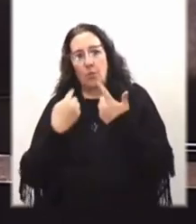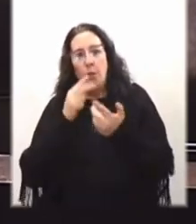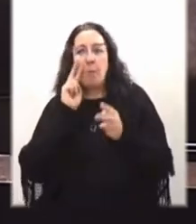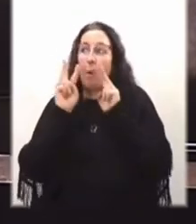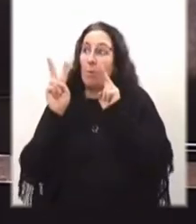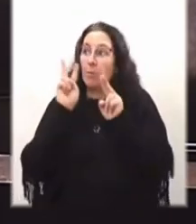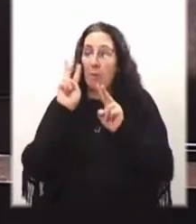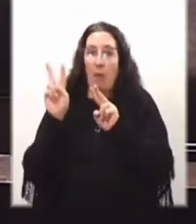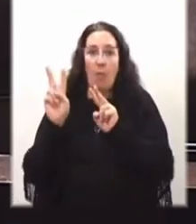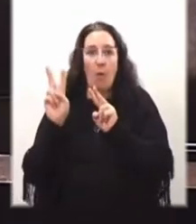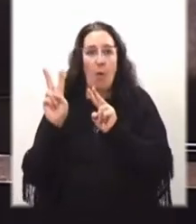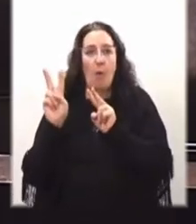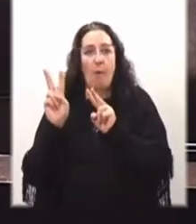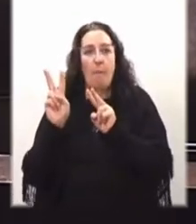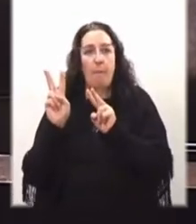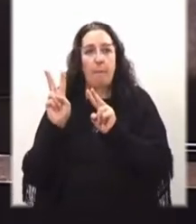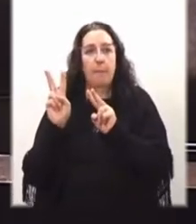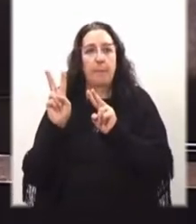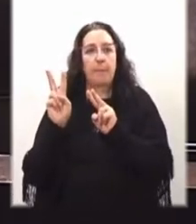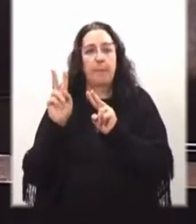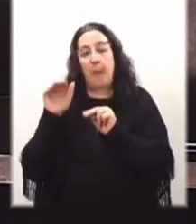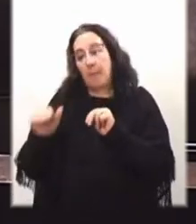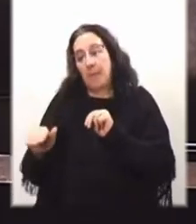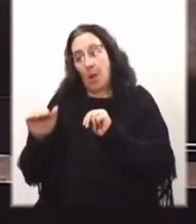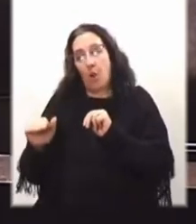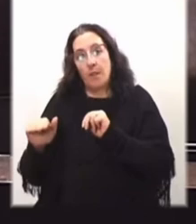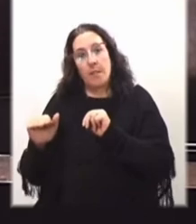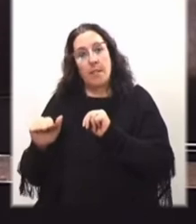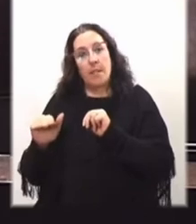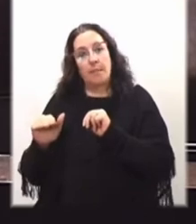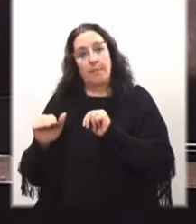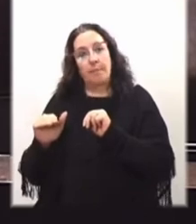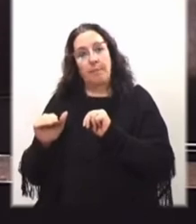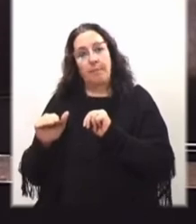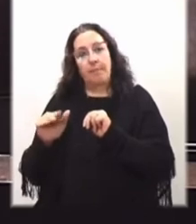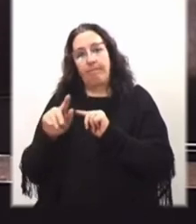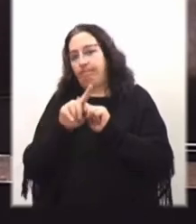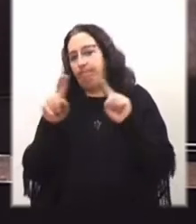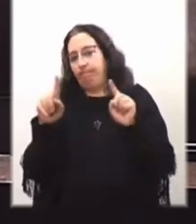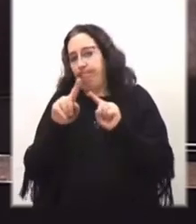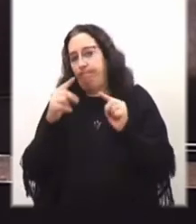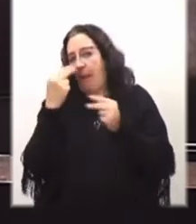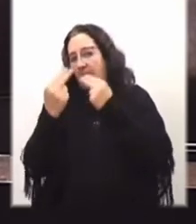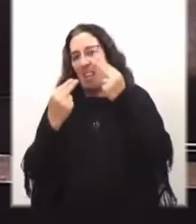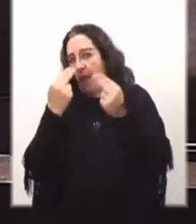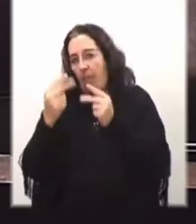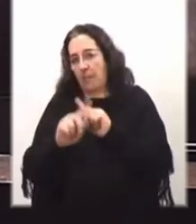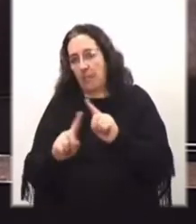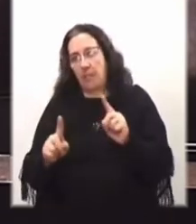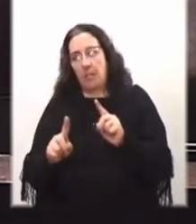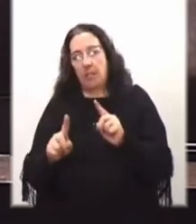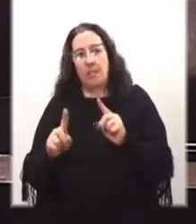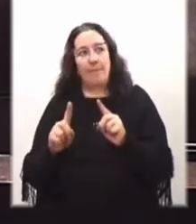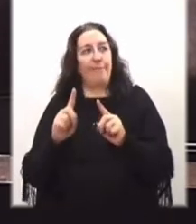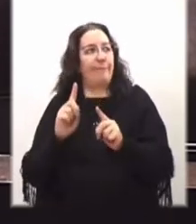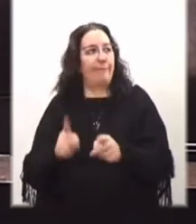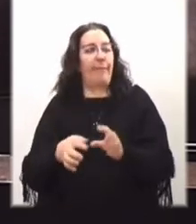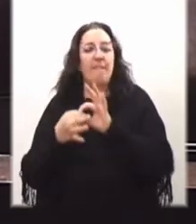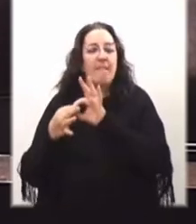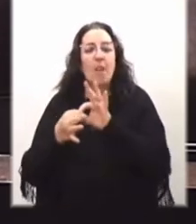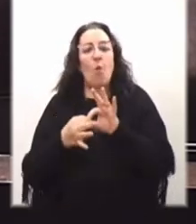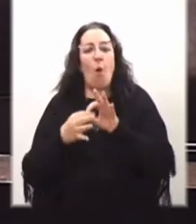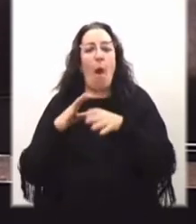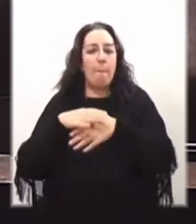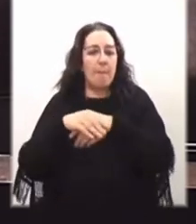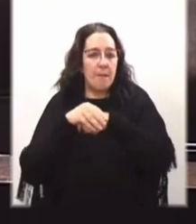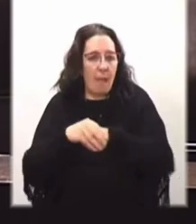observado como espectadores relativamente menores, no estaban habitadas. Incluso vínculos como de amistad o